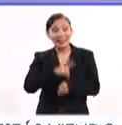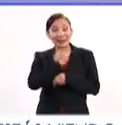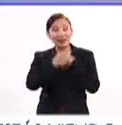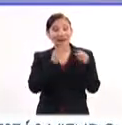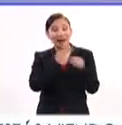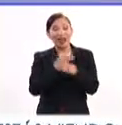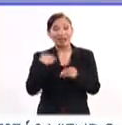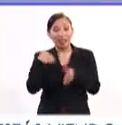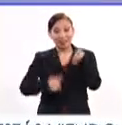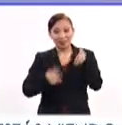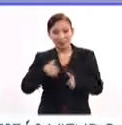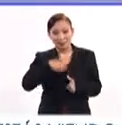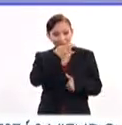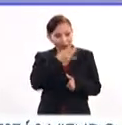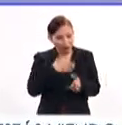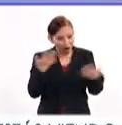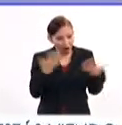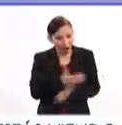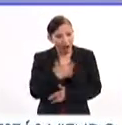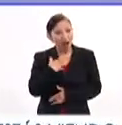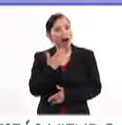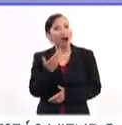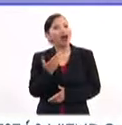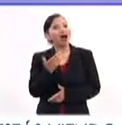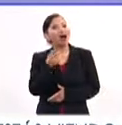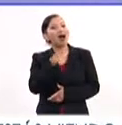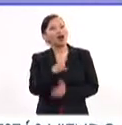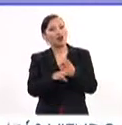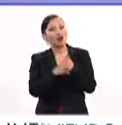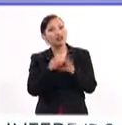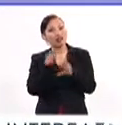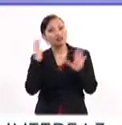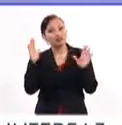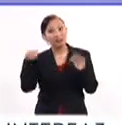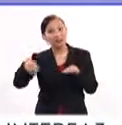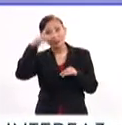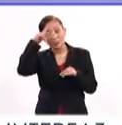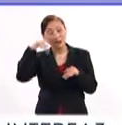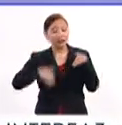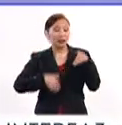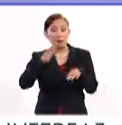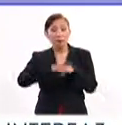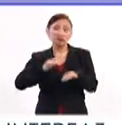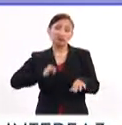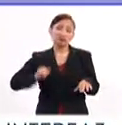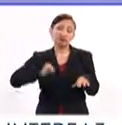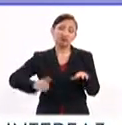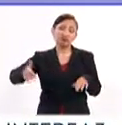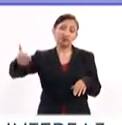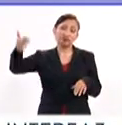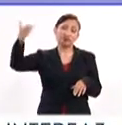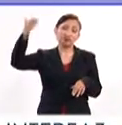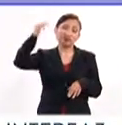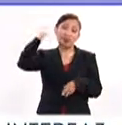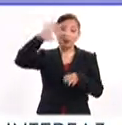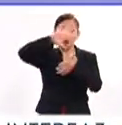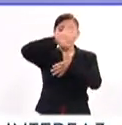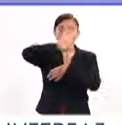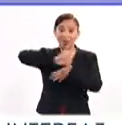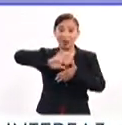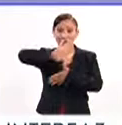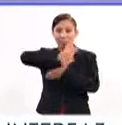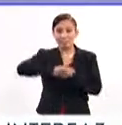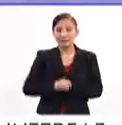además me acabas de dar unos datos increíbles que es pues que tenemos en México el teatro más antiguo del